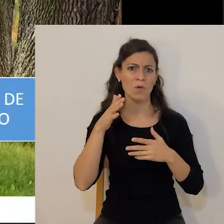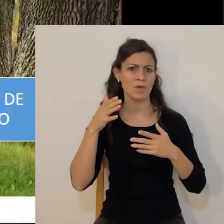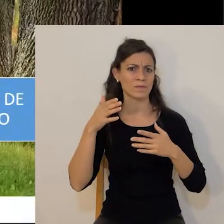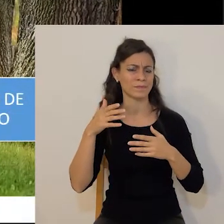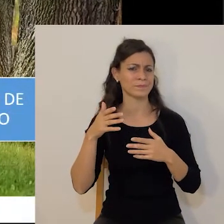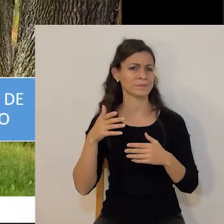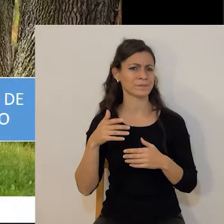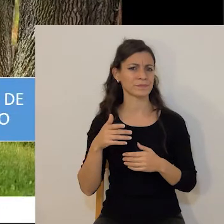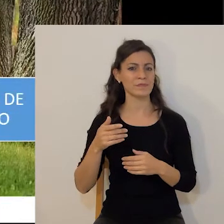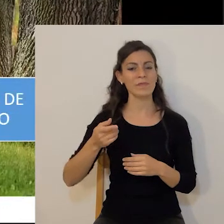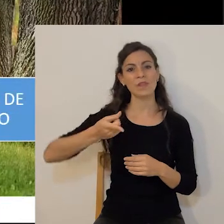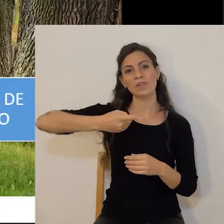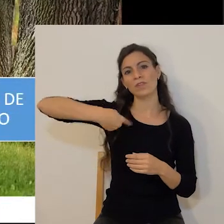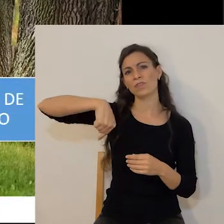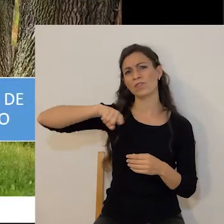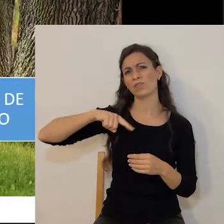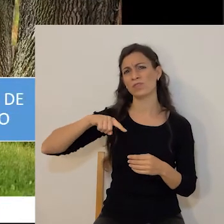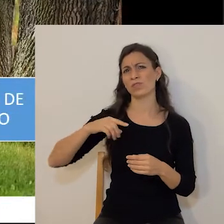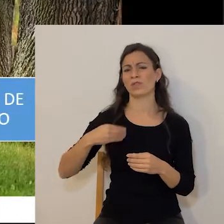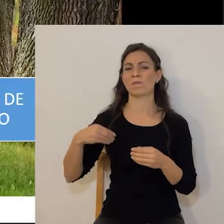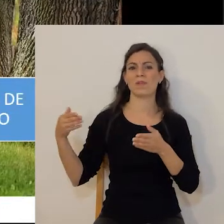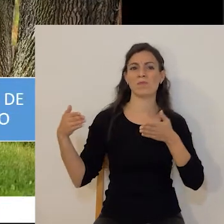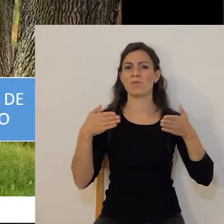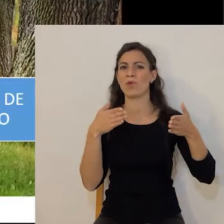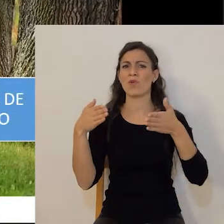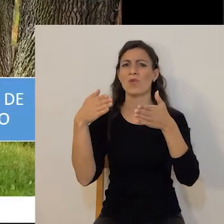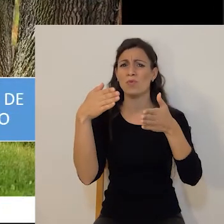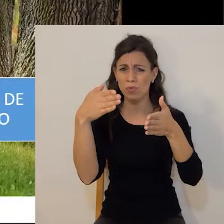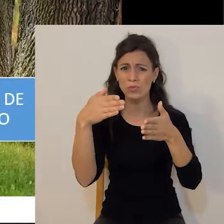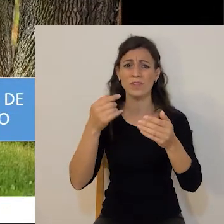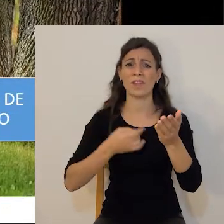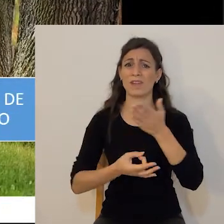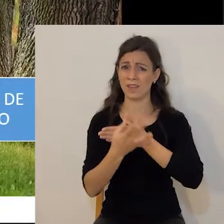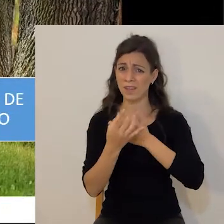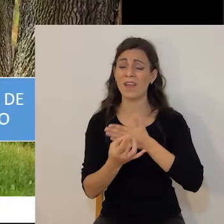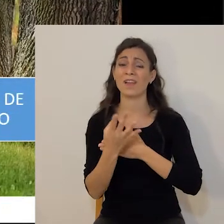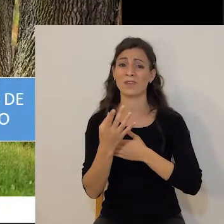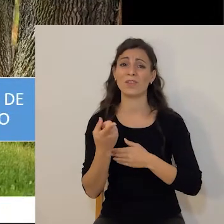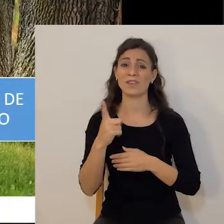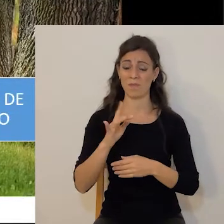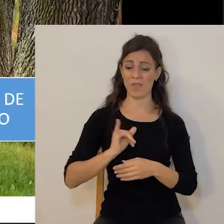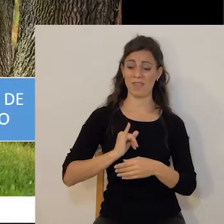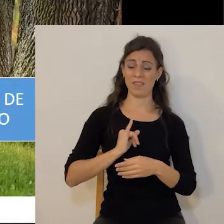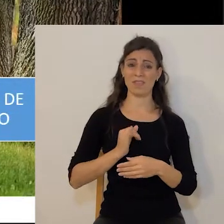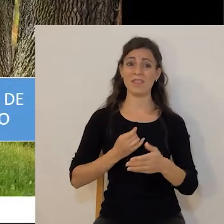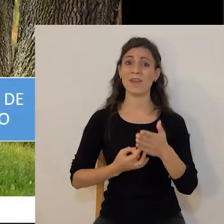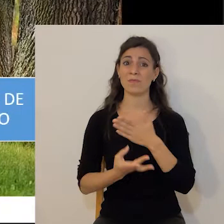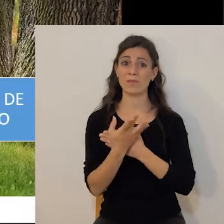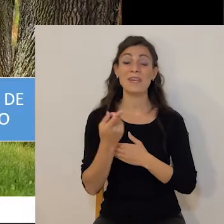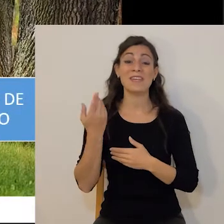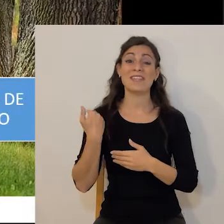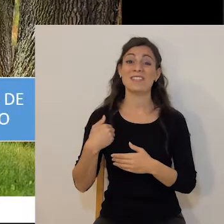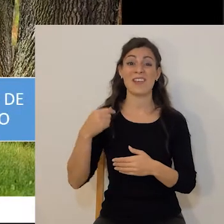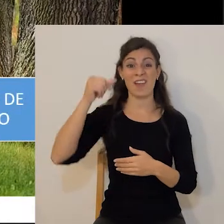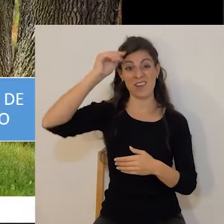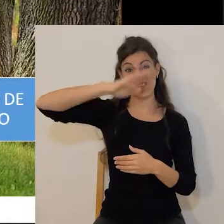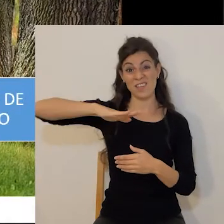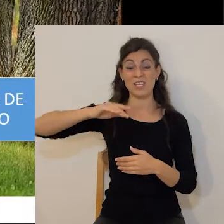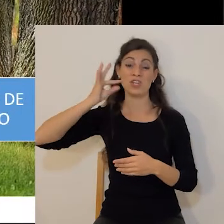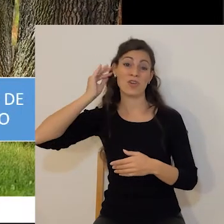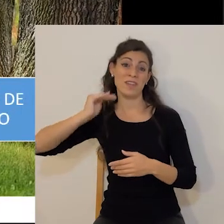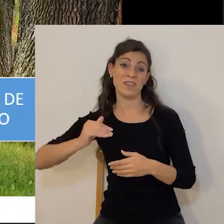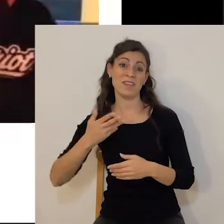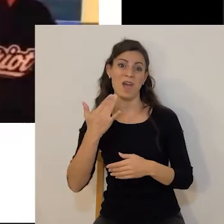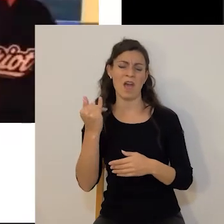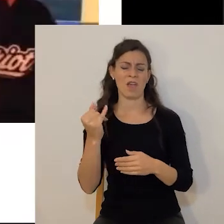verdad, que estamos generando esa ruta consolidada, generando una identidad y ya tenemos niños y niñas con una situación